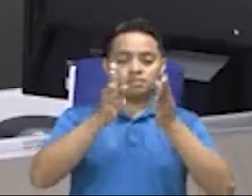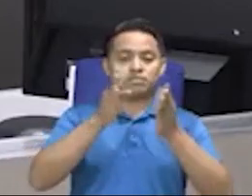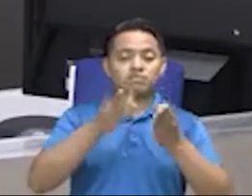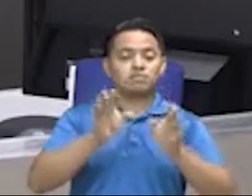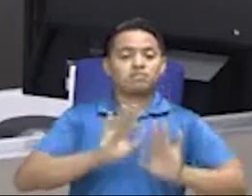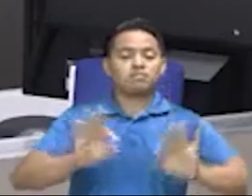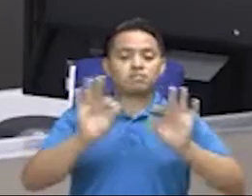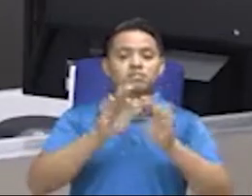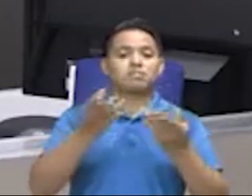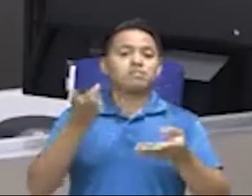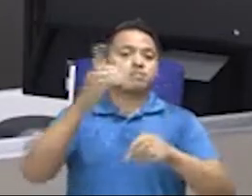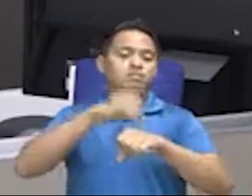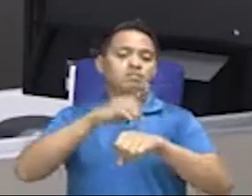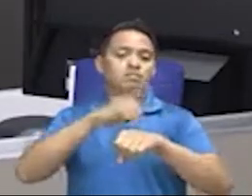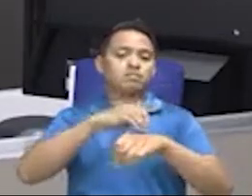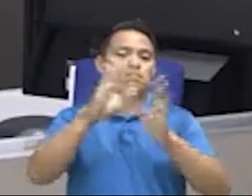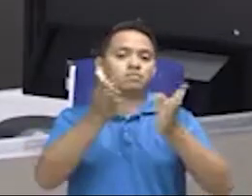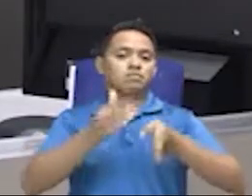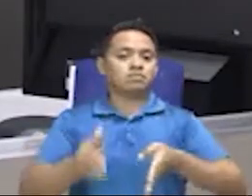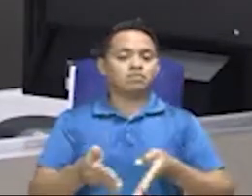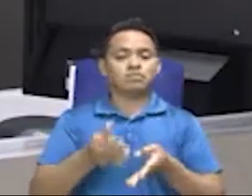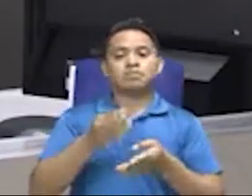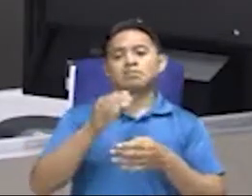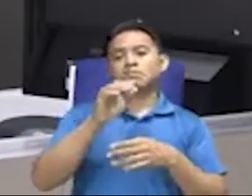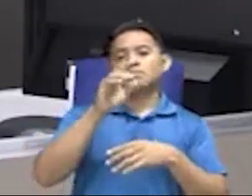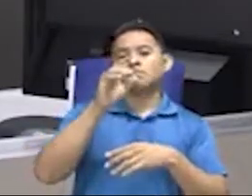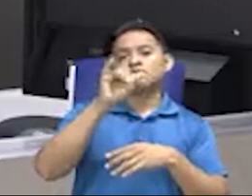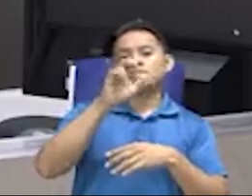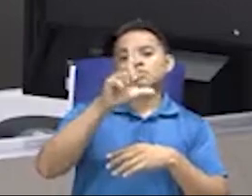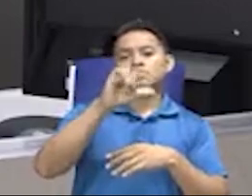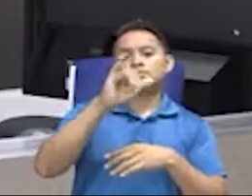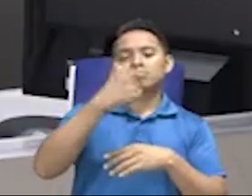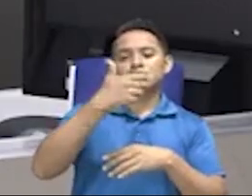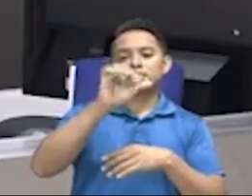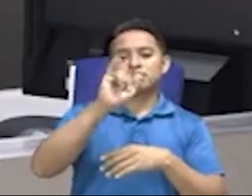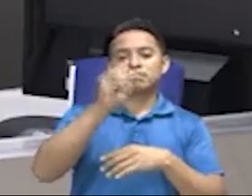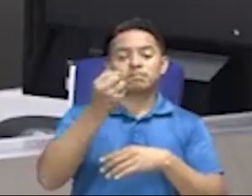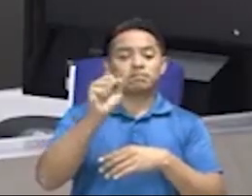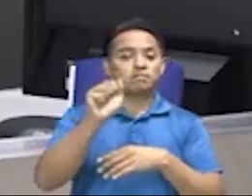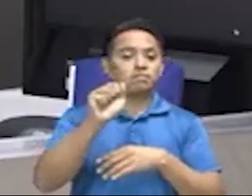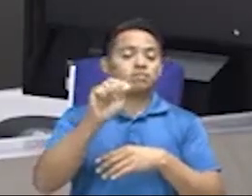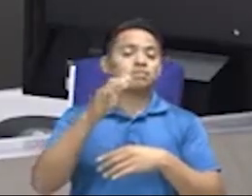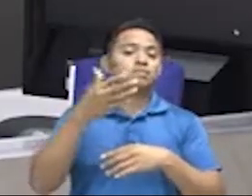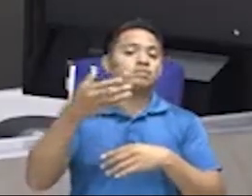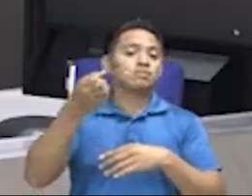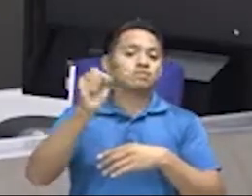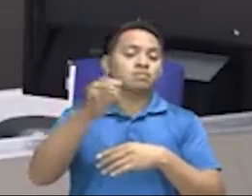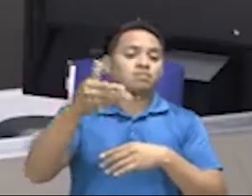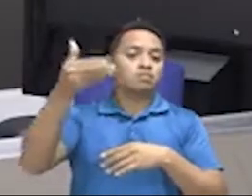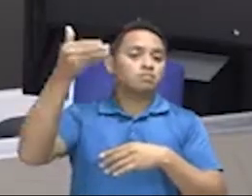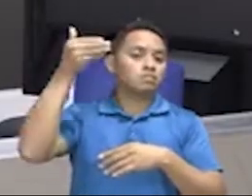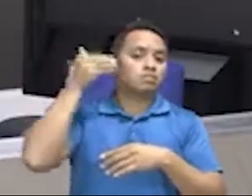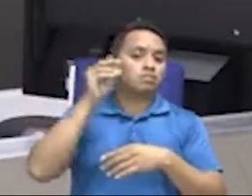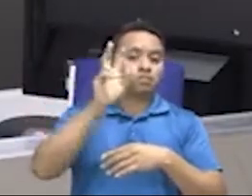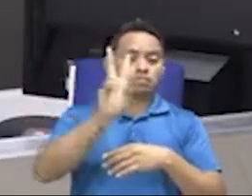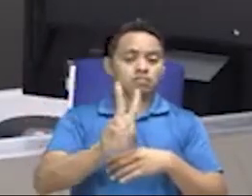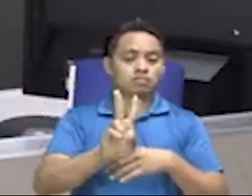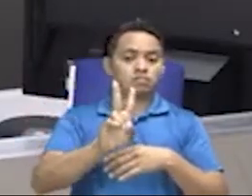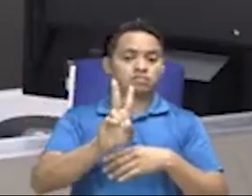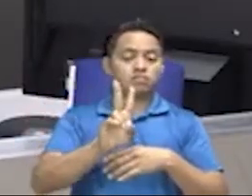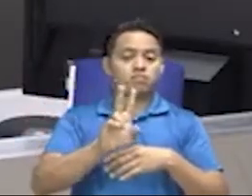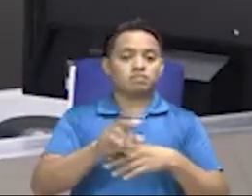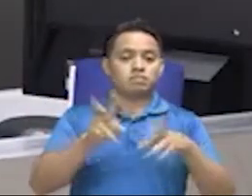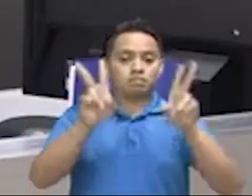doctora Ligia Altamirano. Y para recordarle que la semana pasada se entregaron dos mamógrafos para